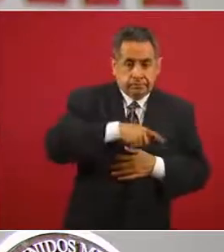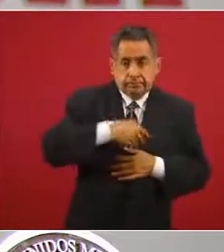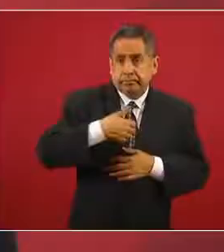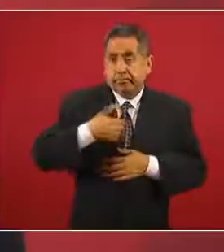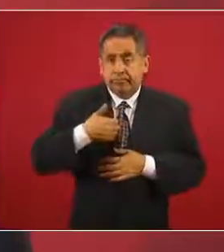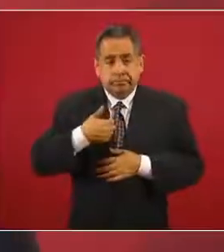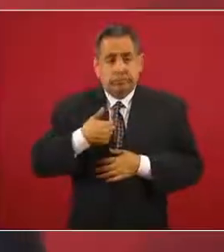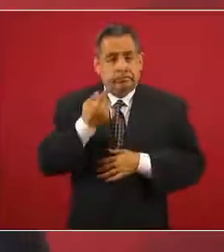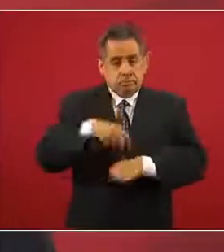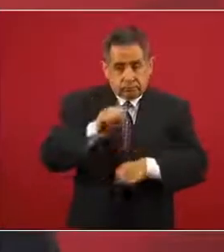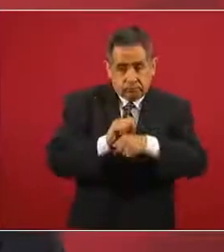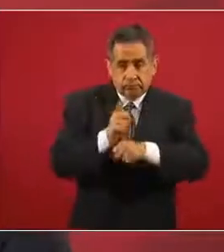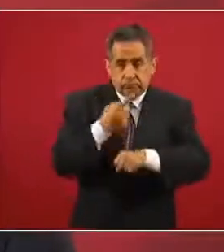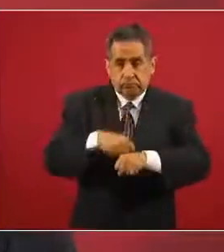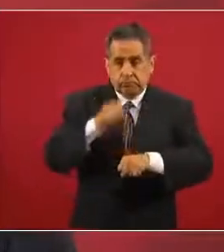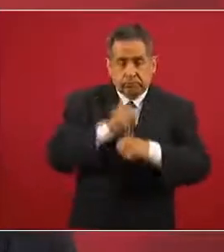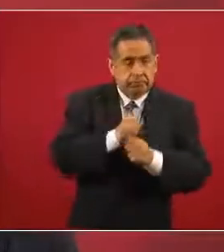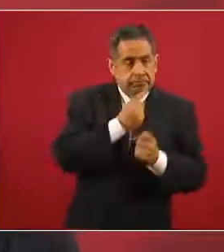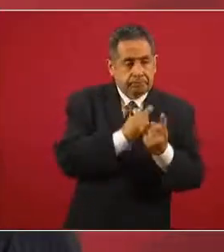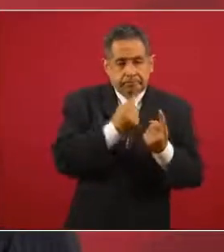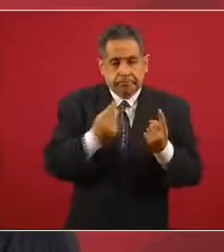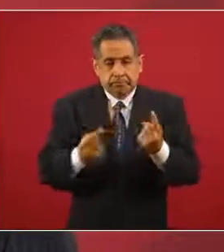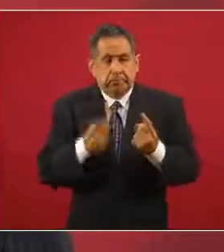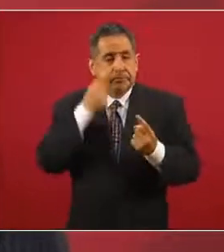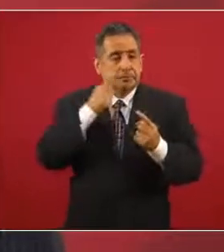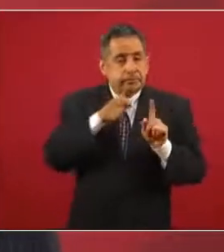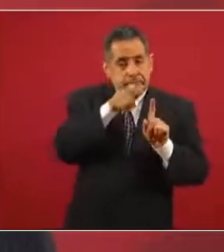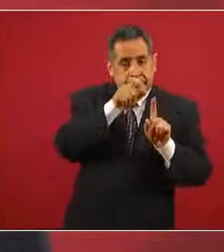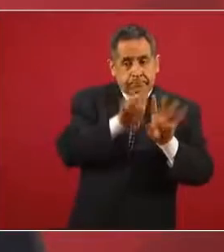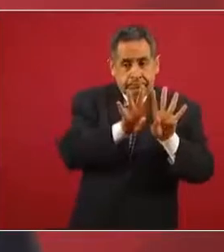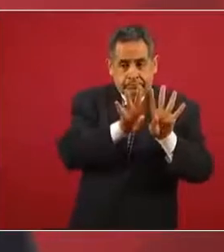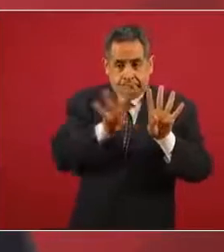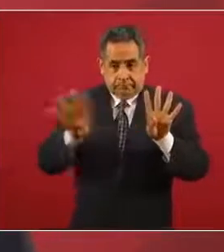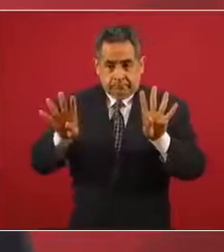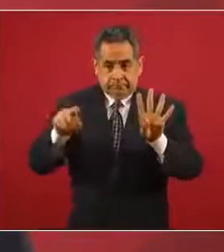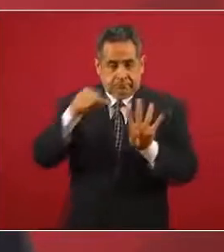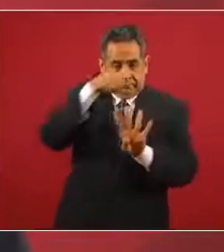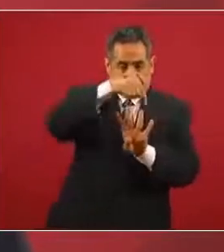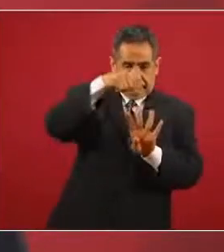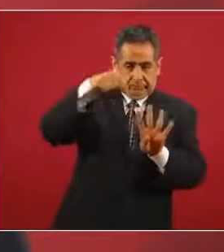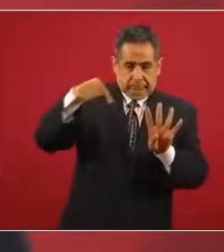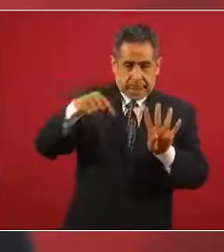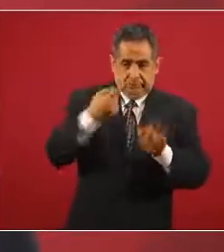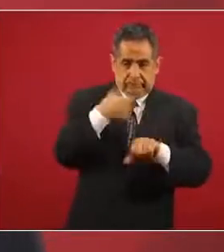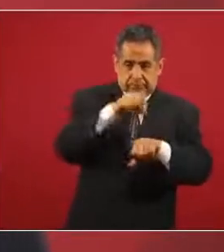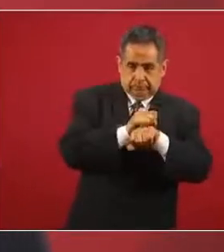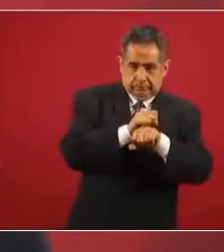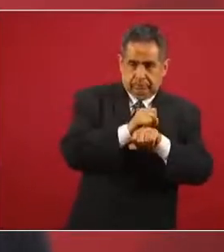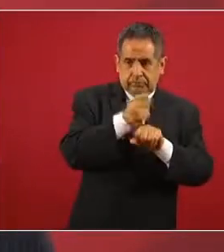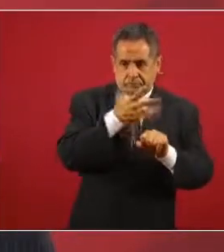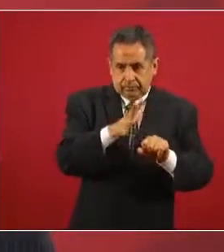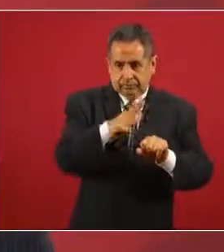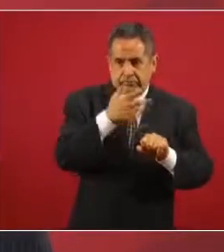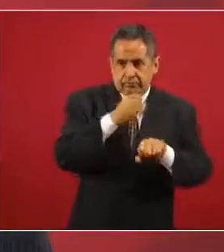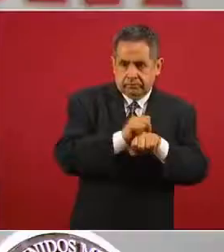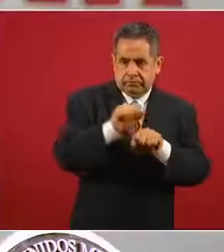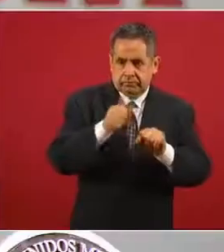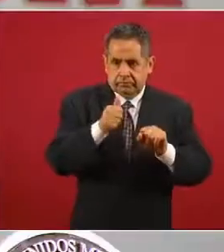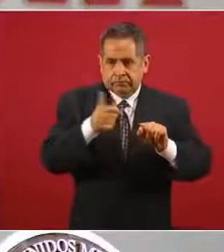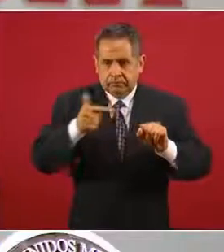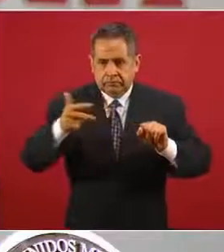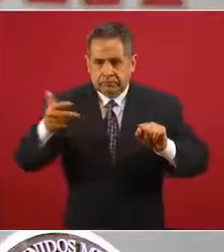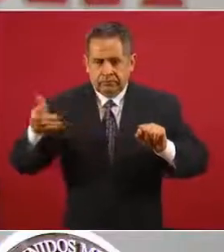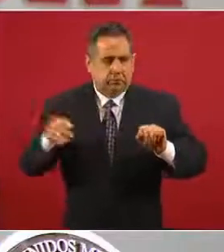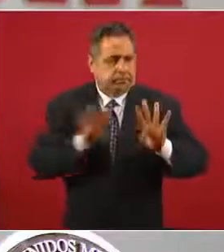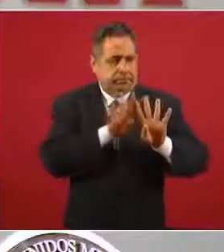las semanas, cada columna de la gráfica representa una semana, contadas de la semana 10, la primera semana de marzo,